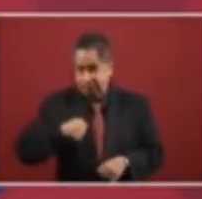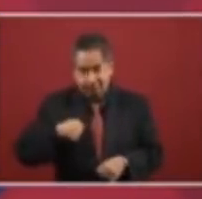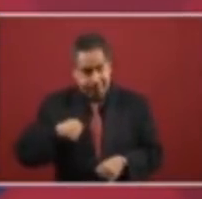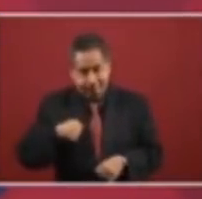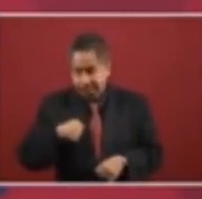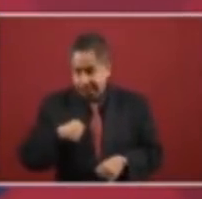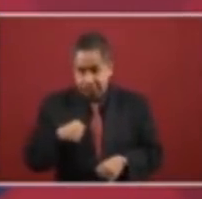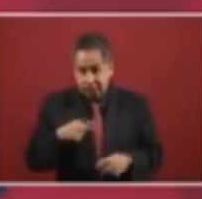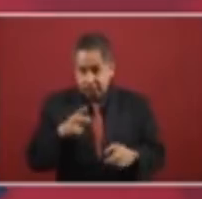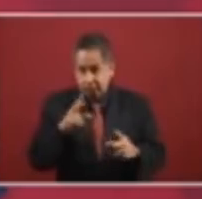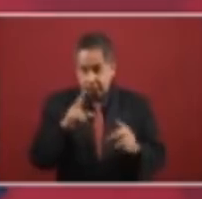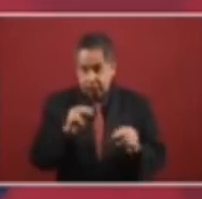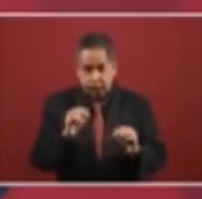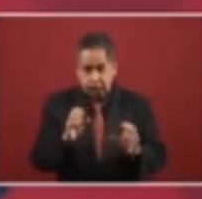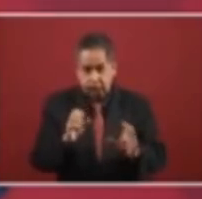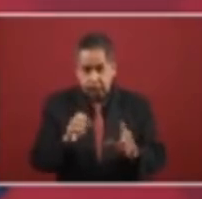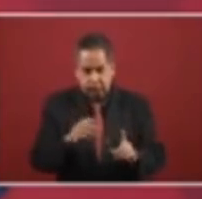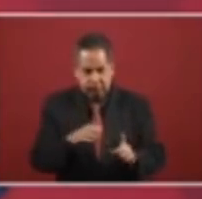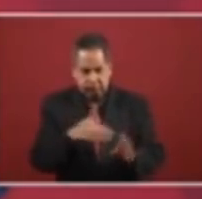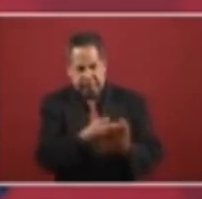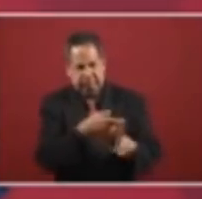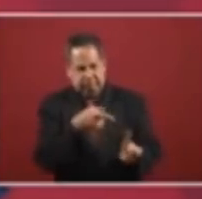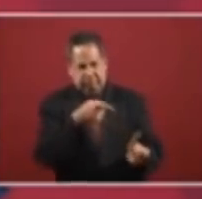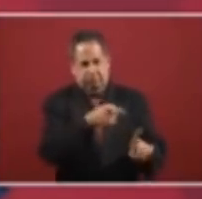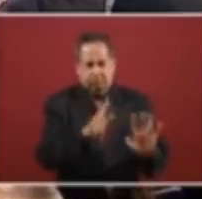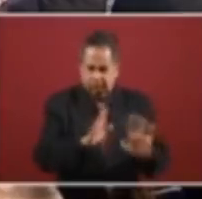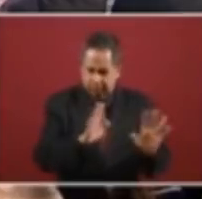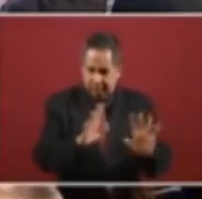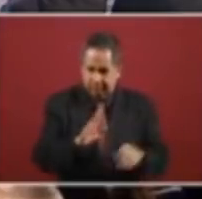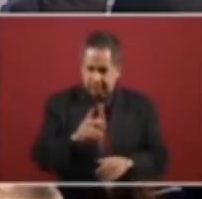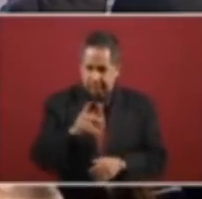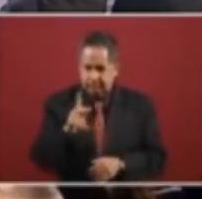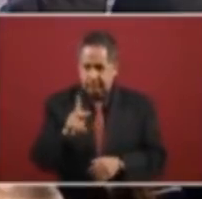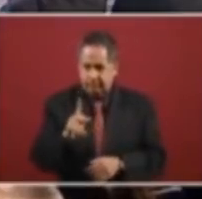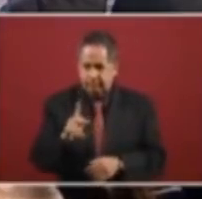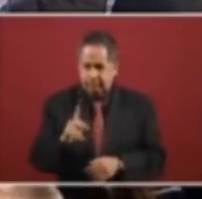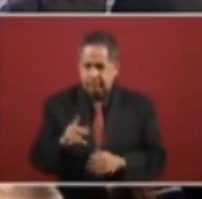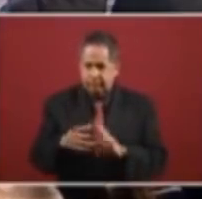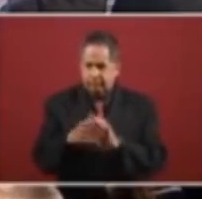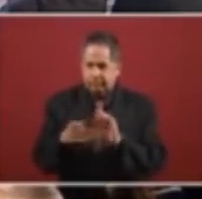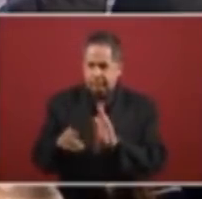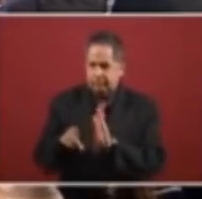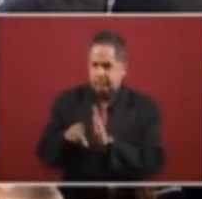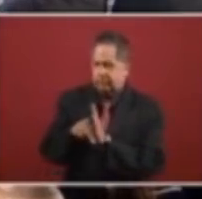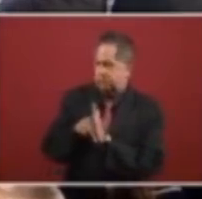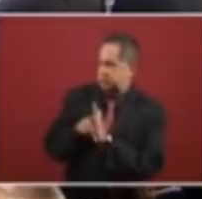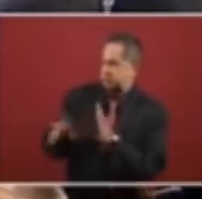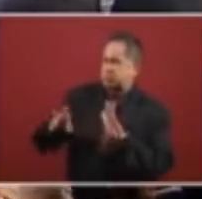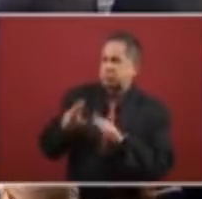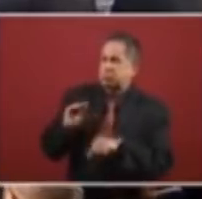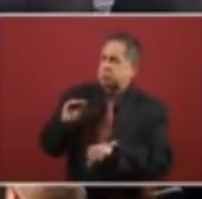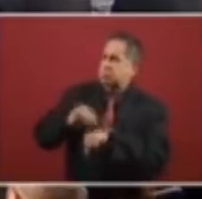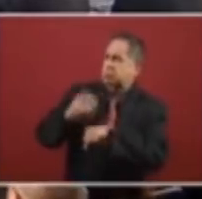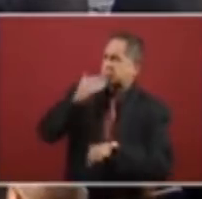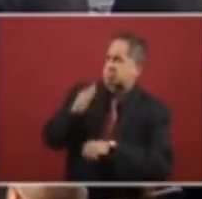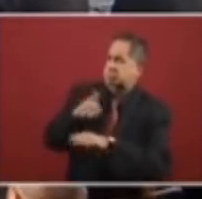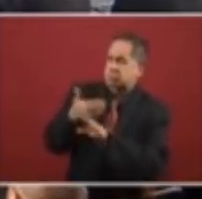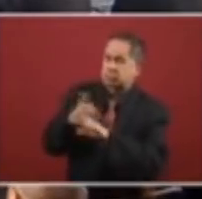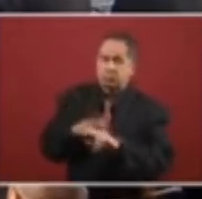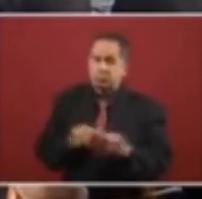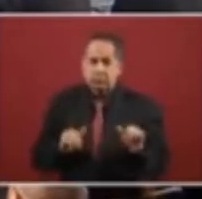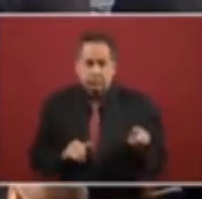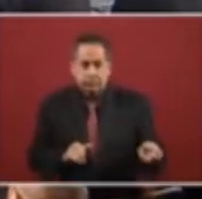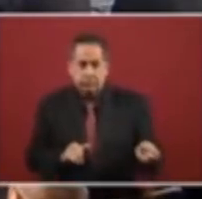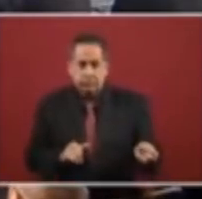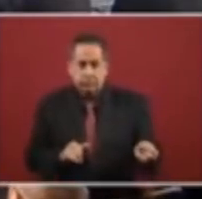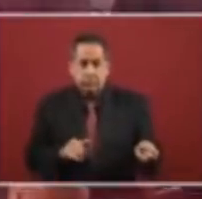No es, este... ningún reproche. No es papel de los medios portarse bien, presidente, con alguien. No, pero estábamos